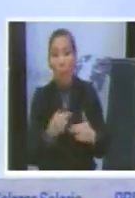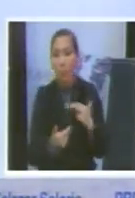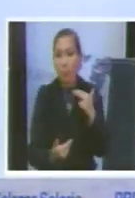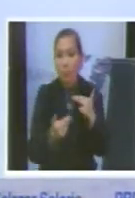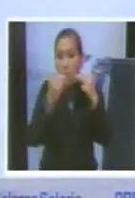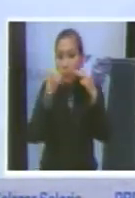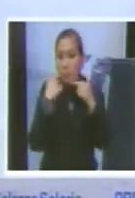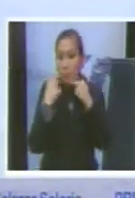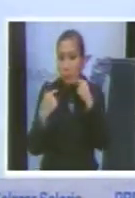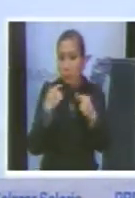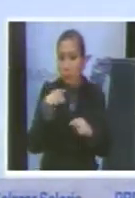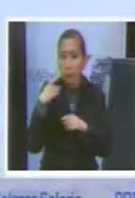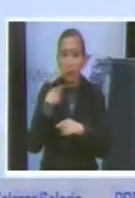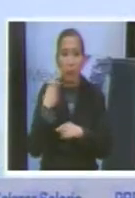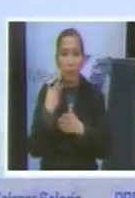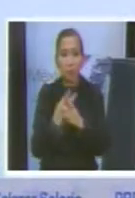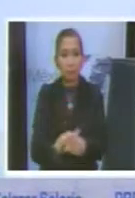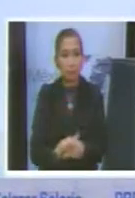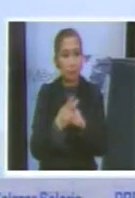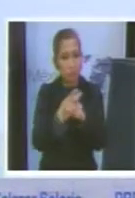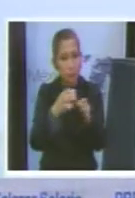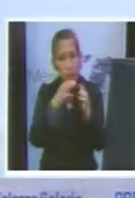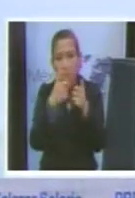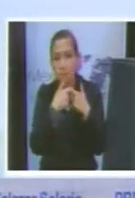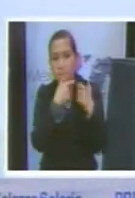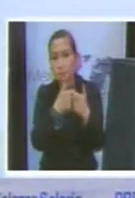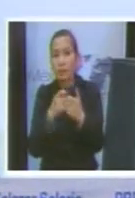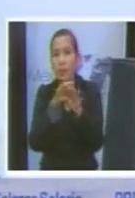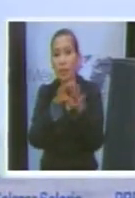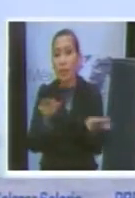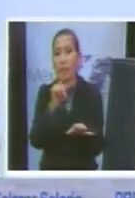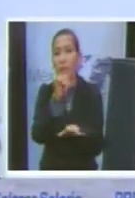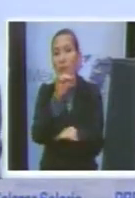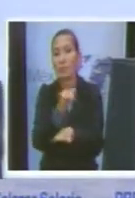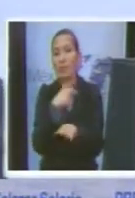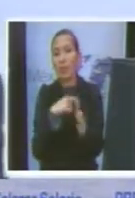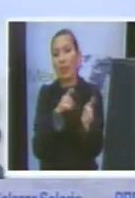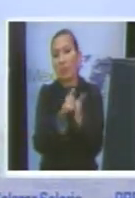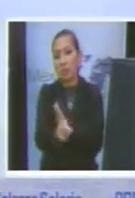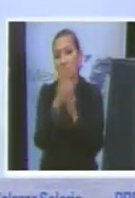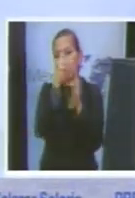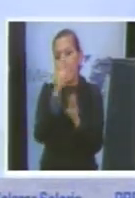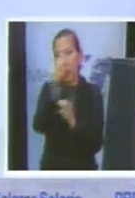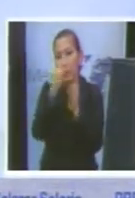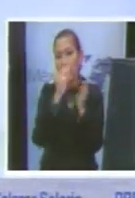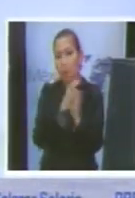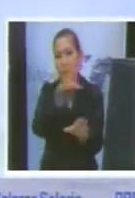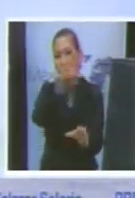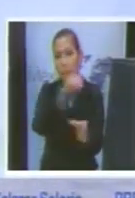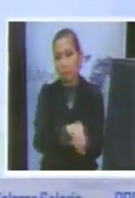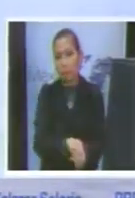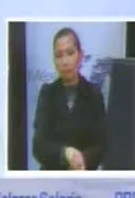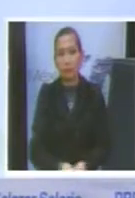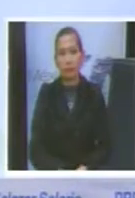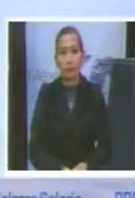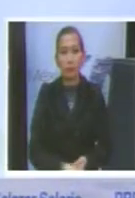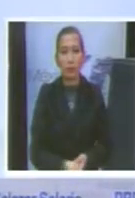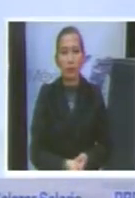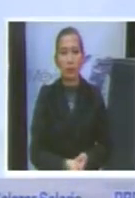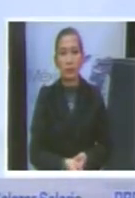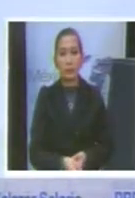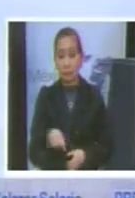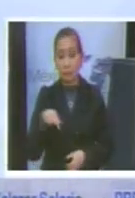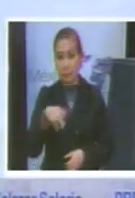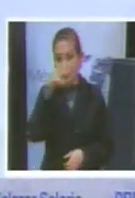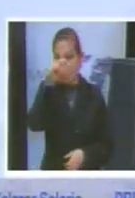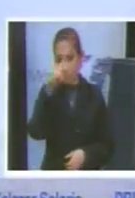negociación política, tolerancia, cooperación, democracia y Estado de Derecho para el mundo entero. Nuestro